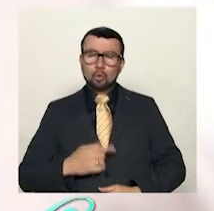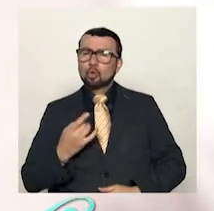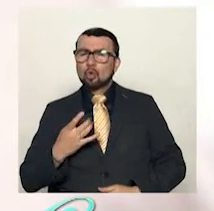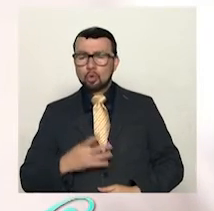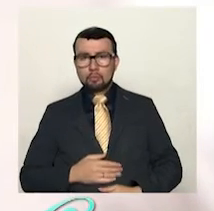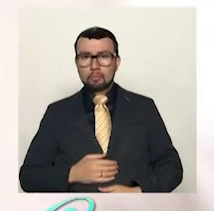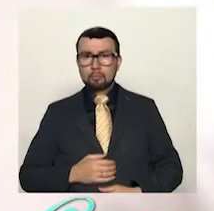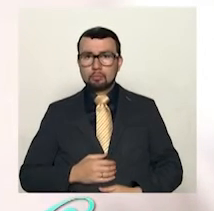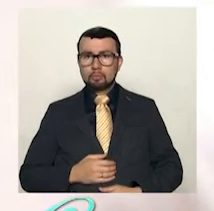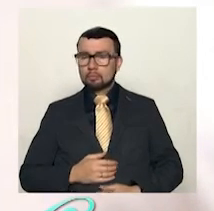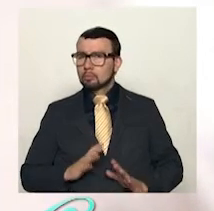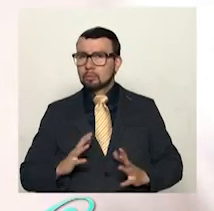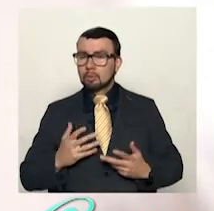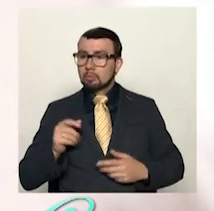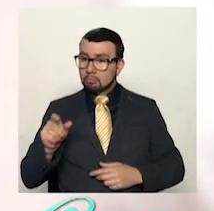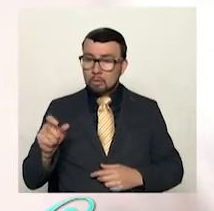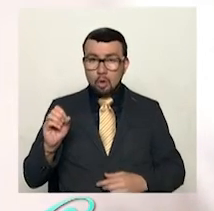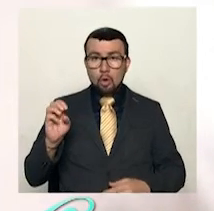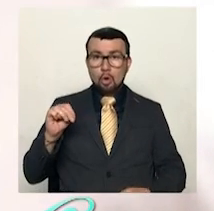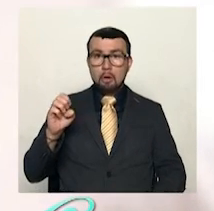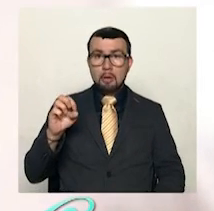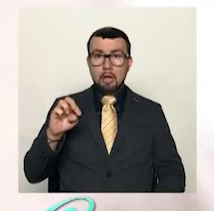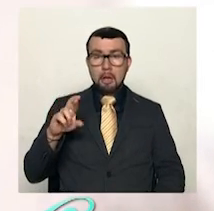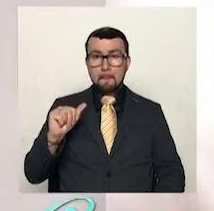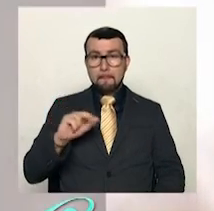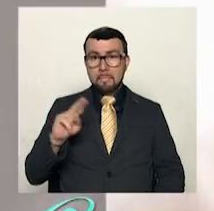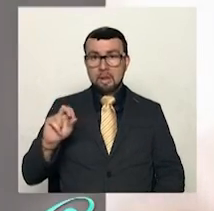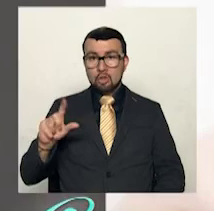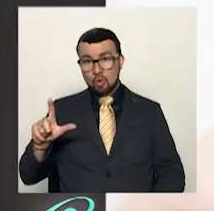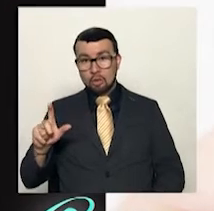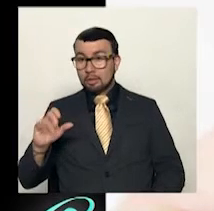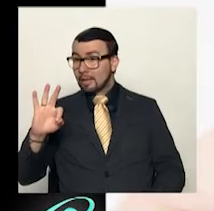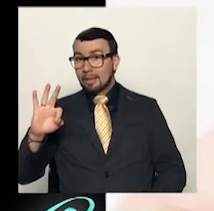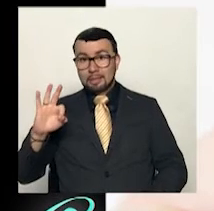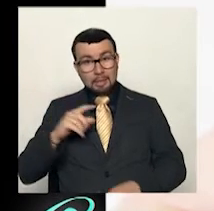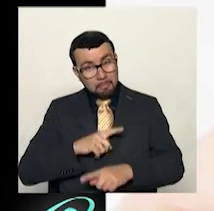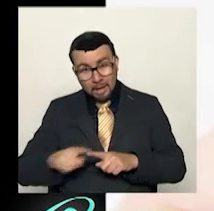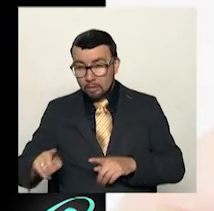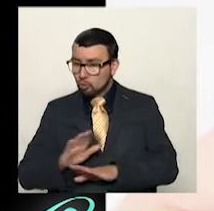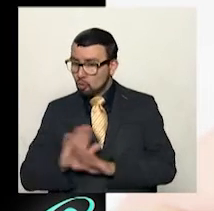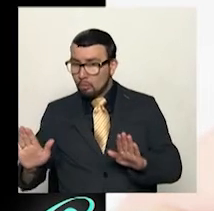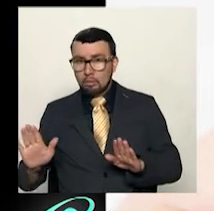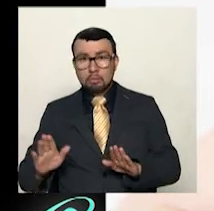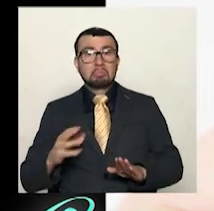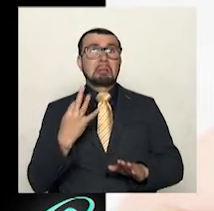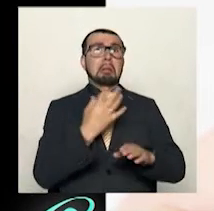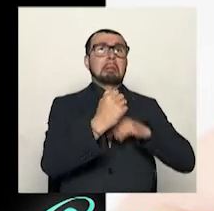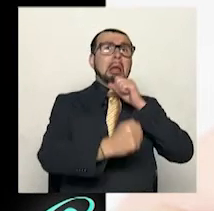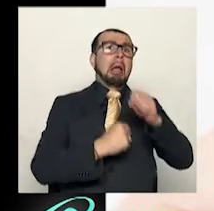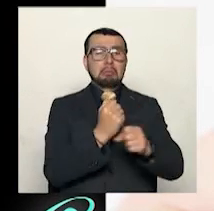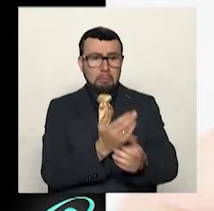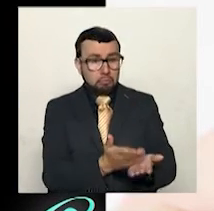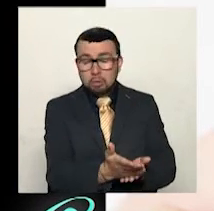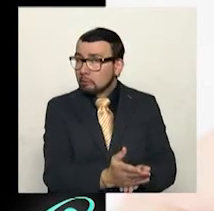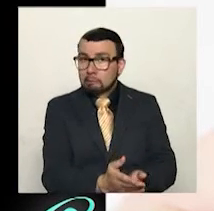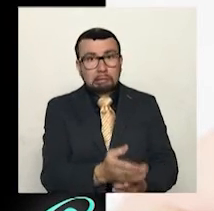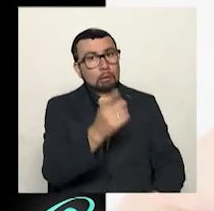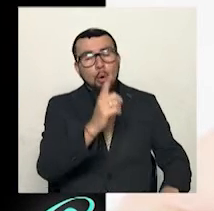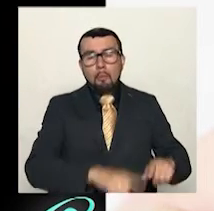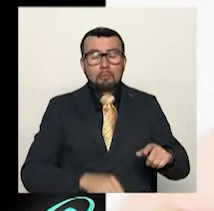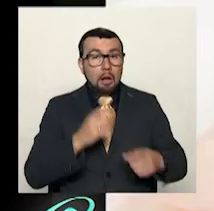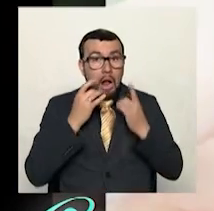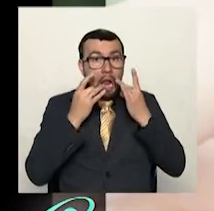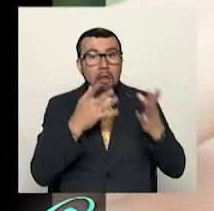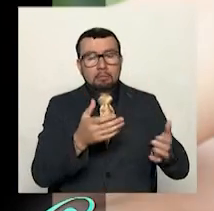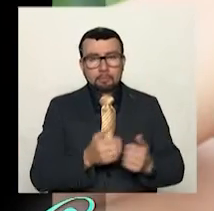omeprazol, medicamento que no se debe tomar más de 3 semanas y hay gente tomándolo 10 años, por todos los efectos secundarios terribles que tiene.